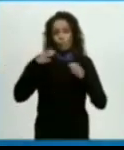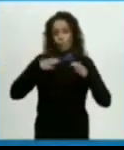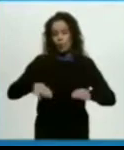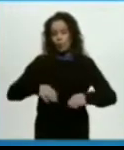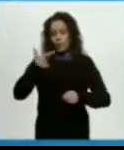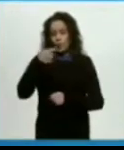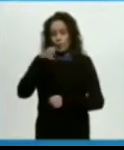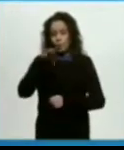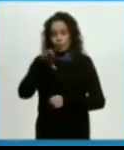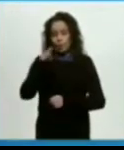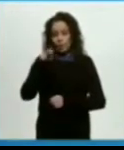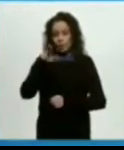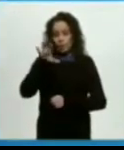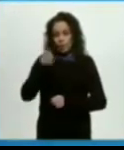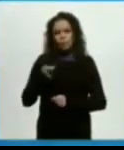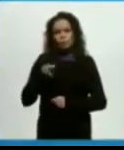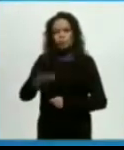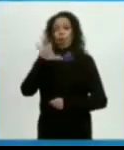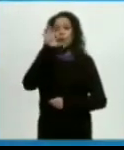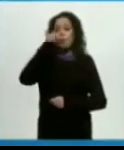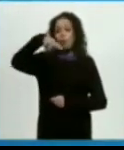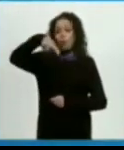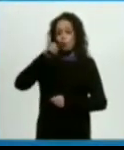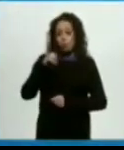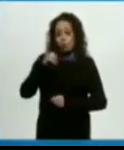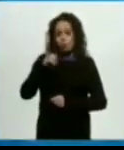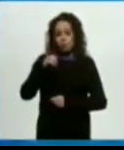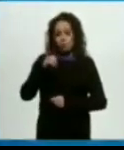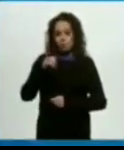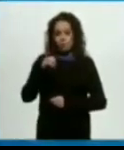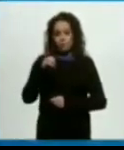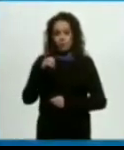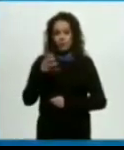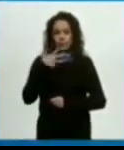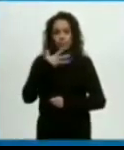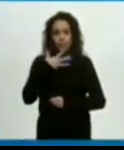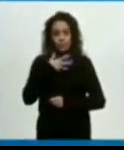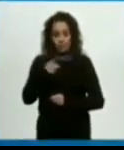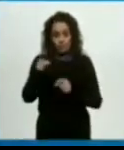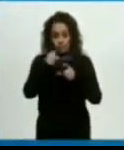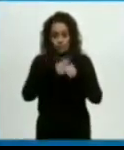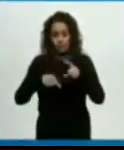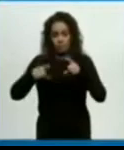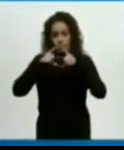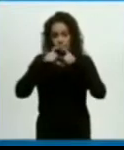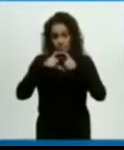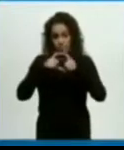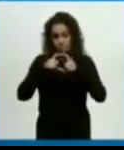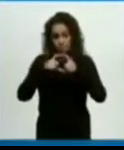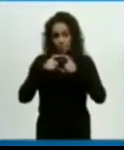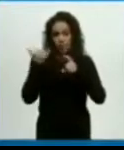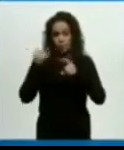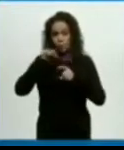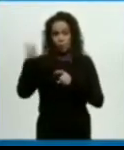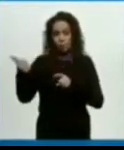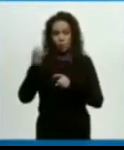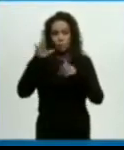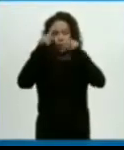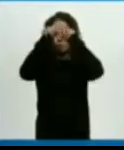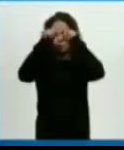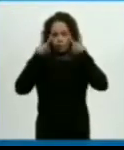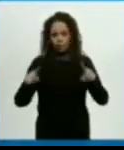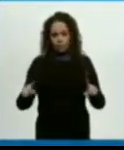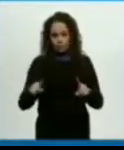un cono. El cono tiene una cara en forma de círculo y otra en forma de triángulo